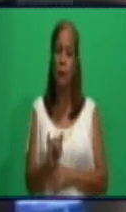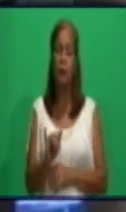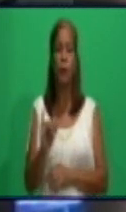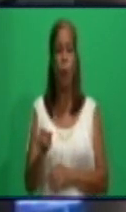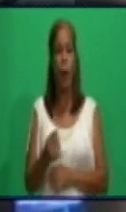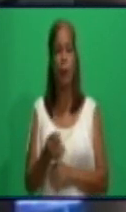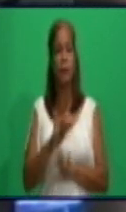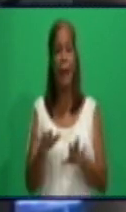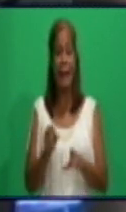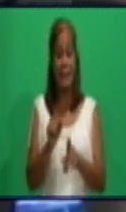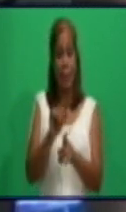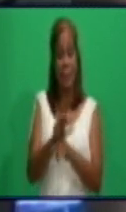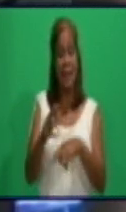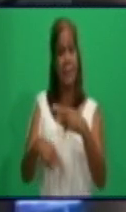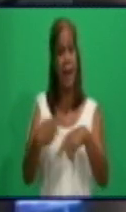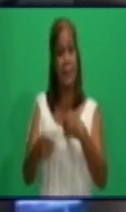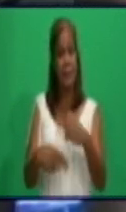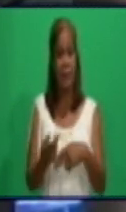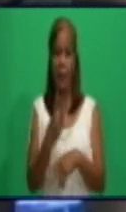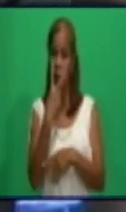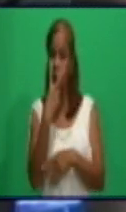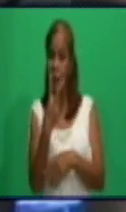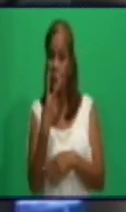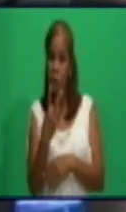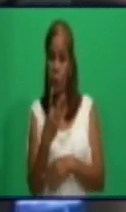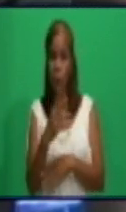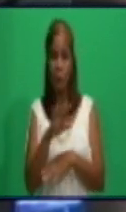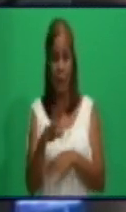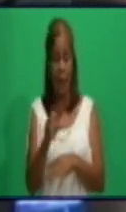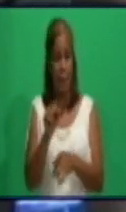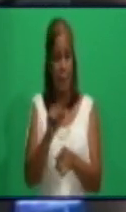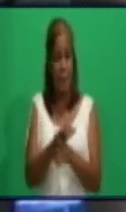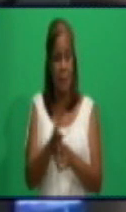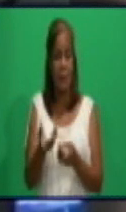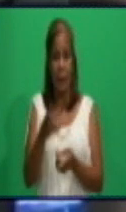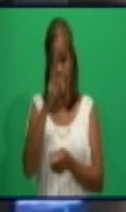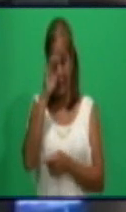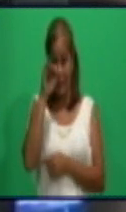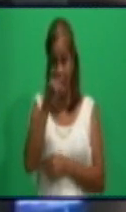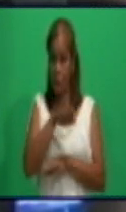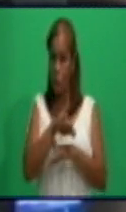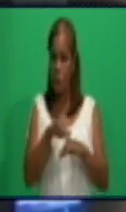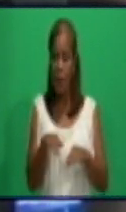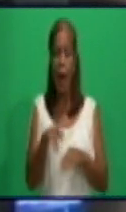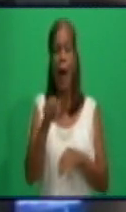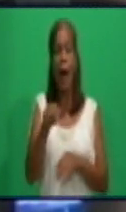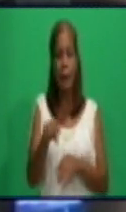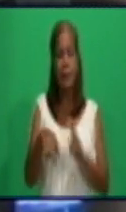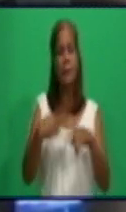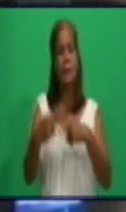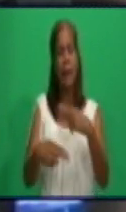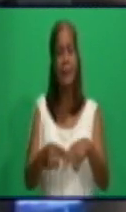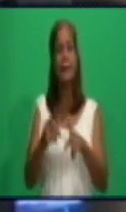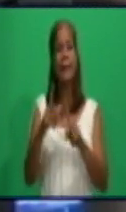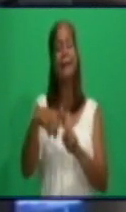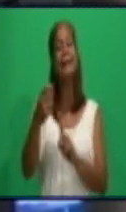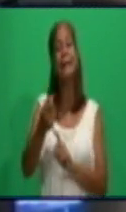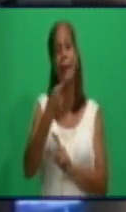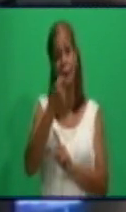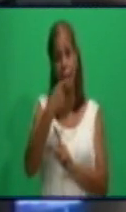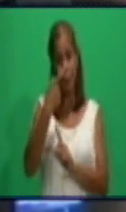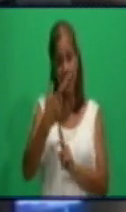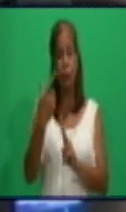sospechosos que se ingresan en estos tipos de centros, inician inmediatamente a su ingreso, inician el tratamiento y hay cobertura para